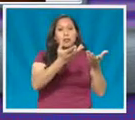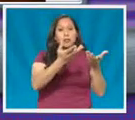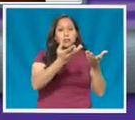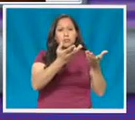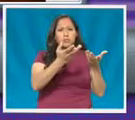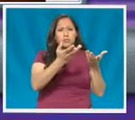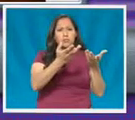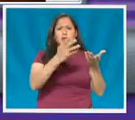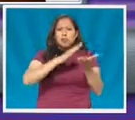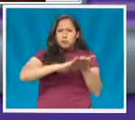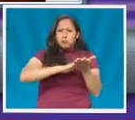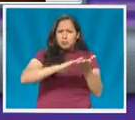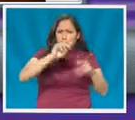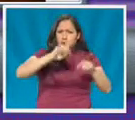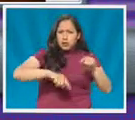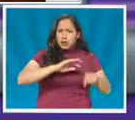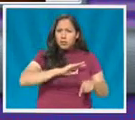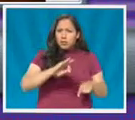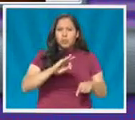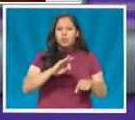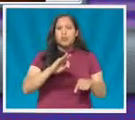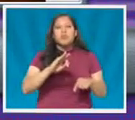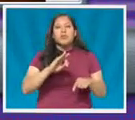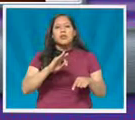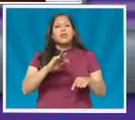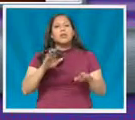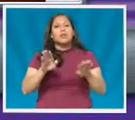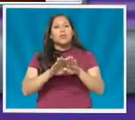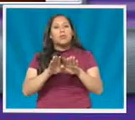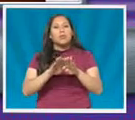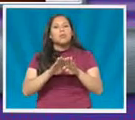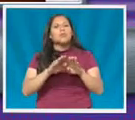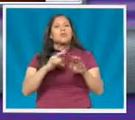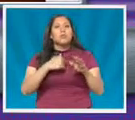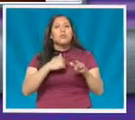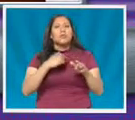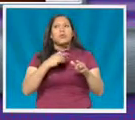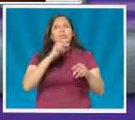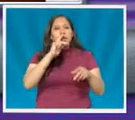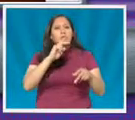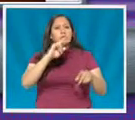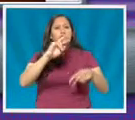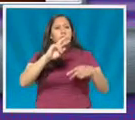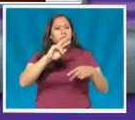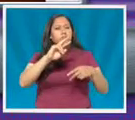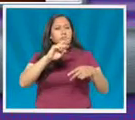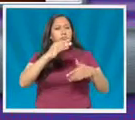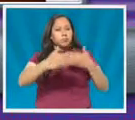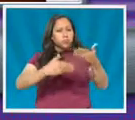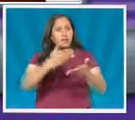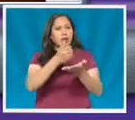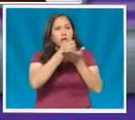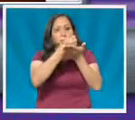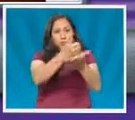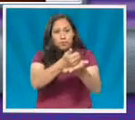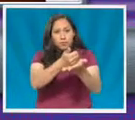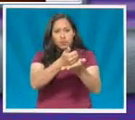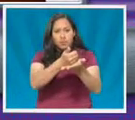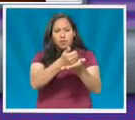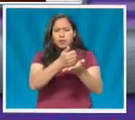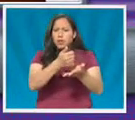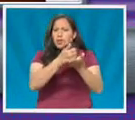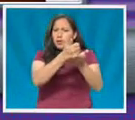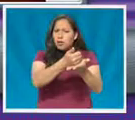ser eliminado, pero solamente puede ser eliminado a través de su causa. Y la única forma de eliminar la causa